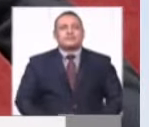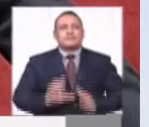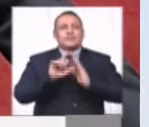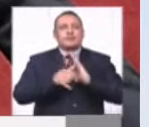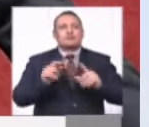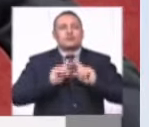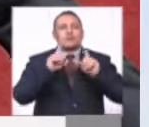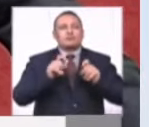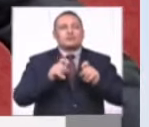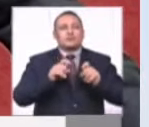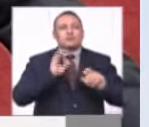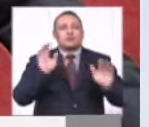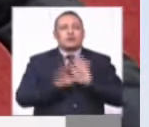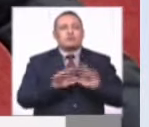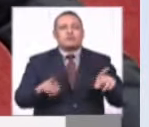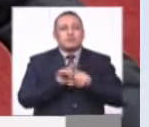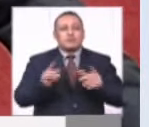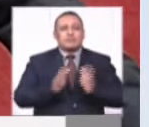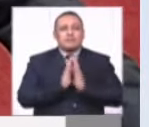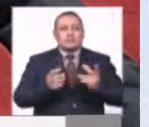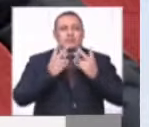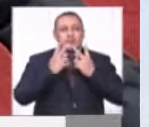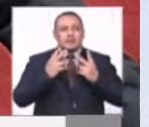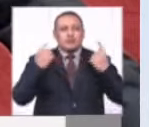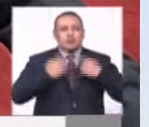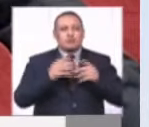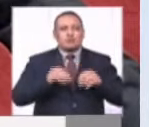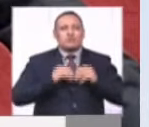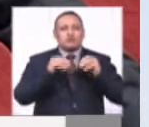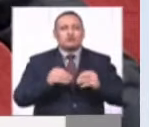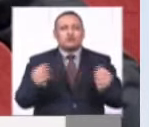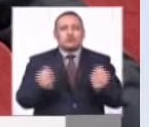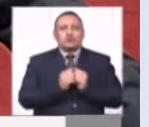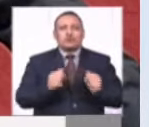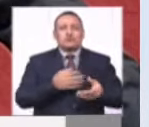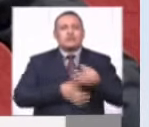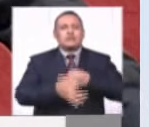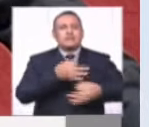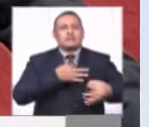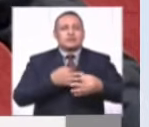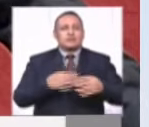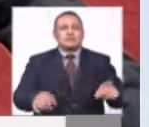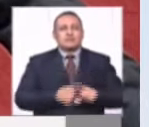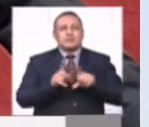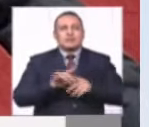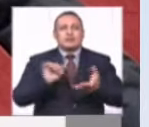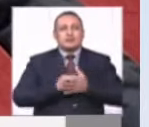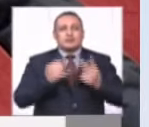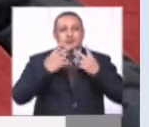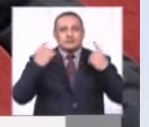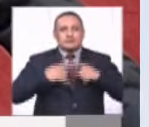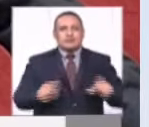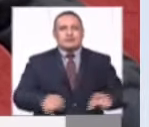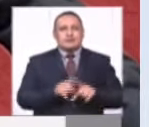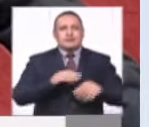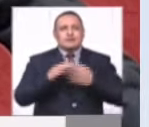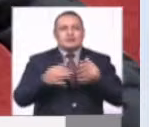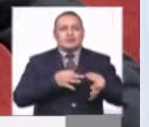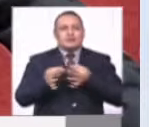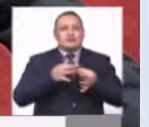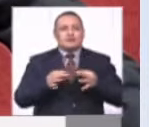Luego nos preguntan, ¿se solicita la reposición por transferencia de partidas o